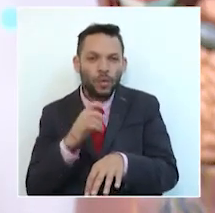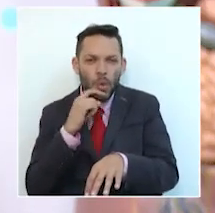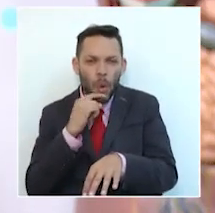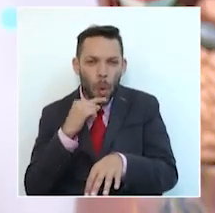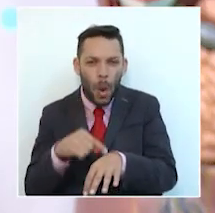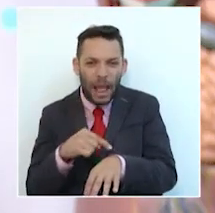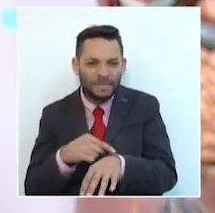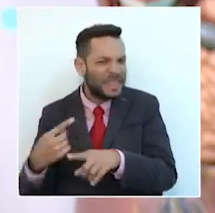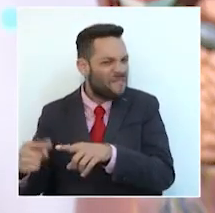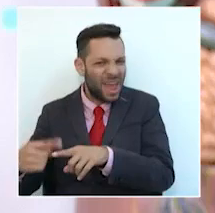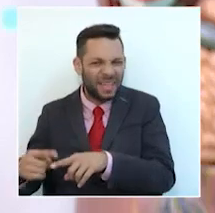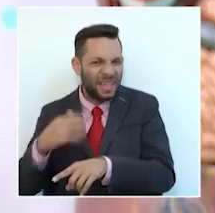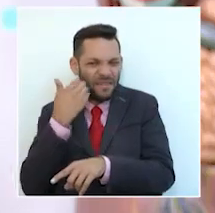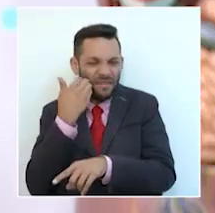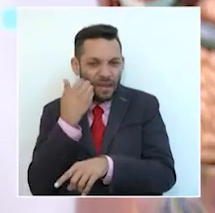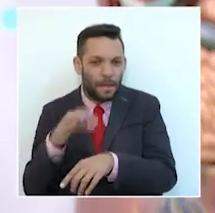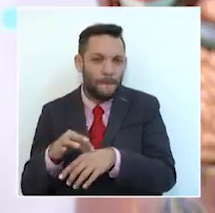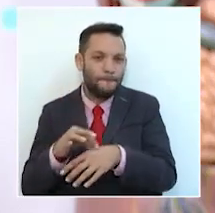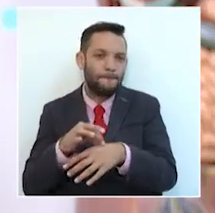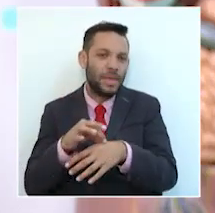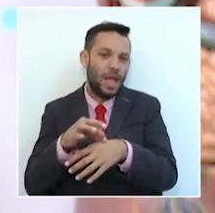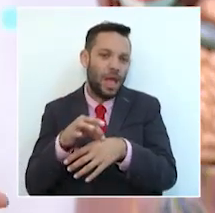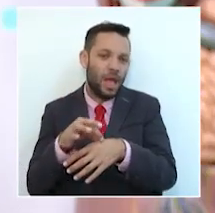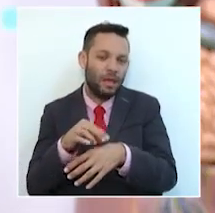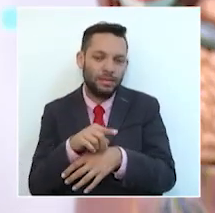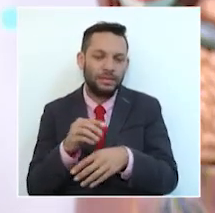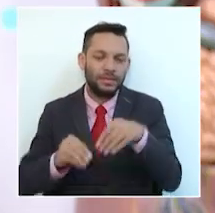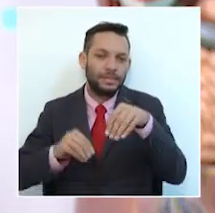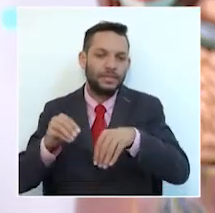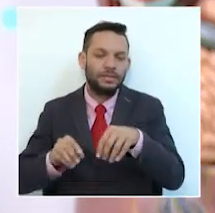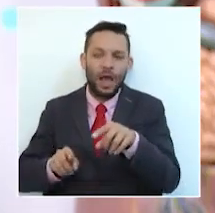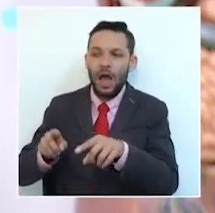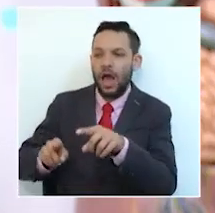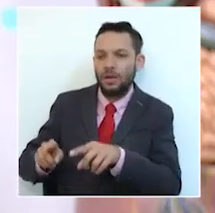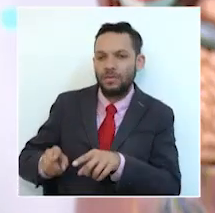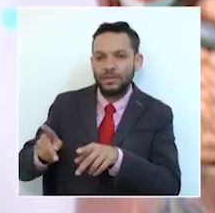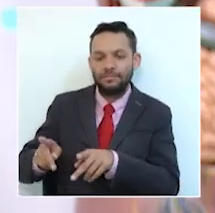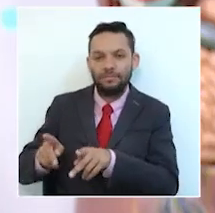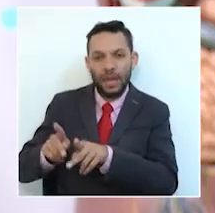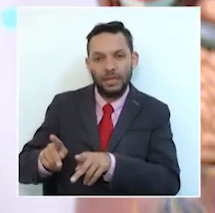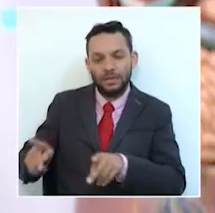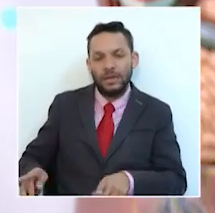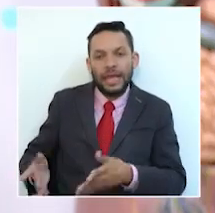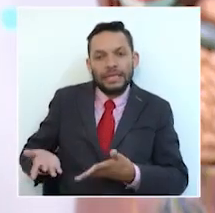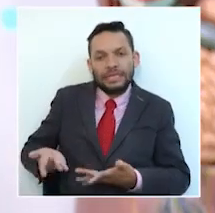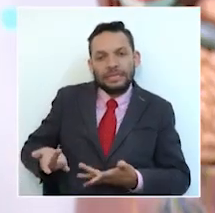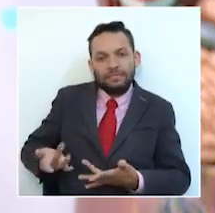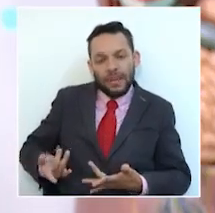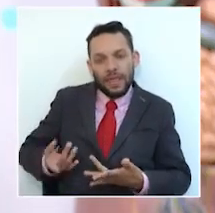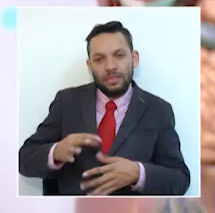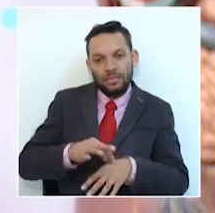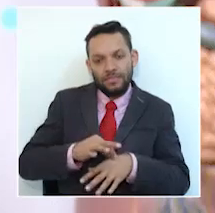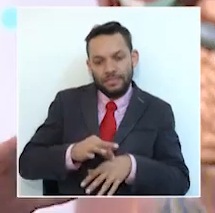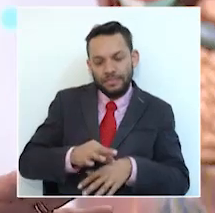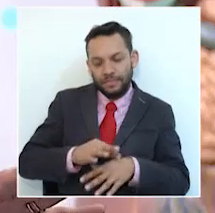observado que incluso personas que estaban pendientes de terapia biológica pues han conseguido reducir los síntomas todo el mundo